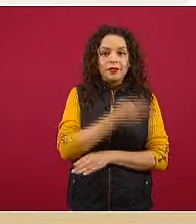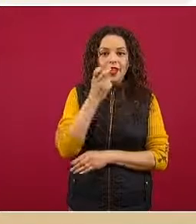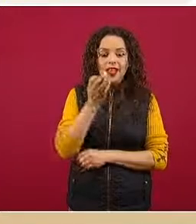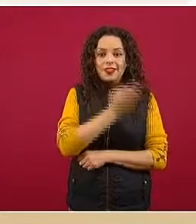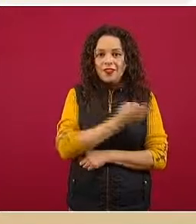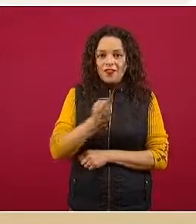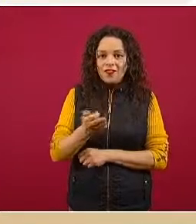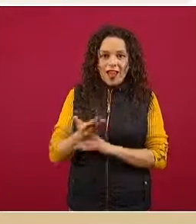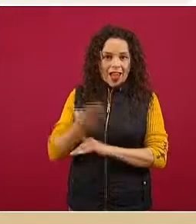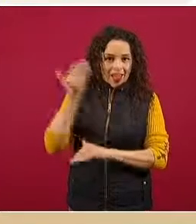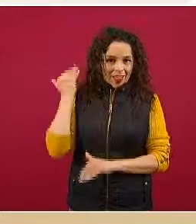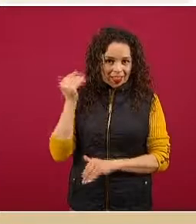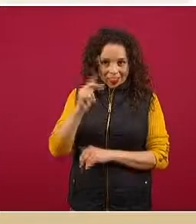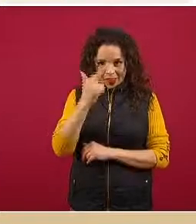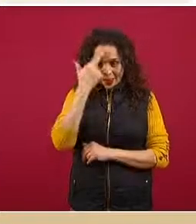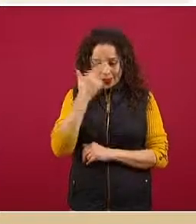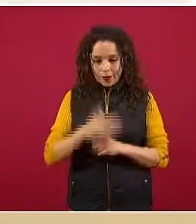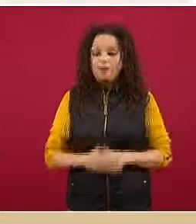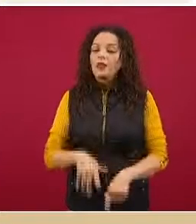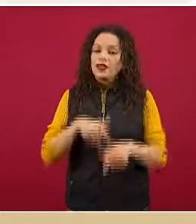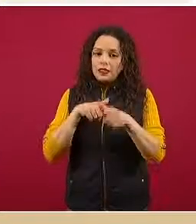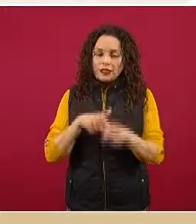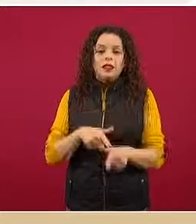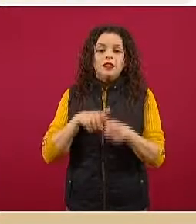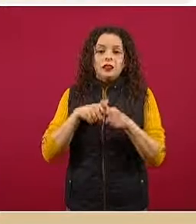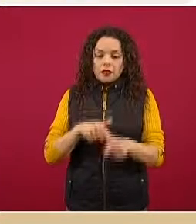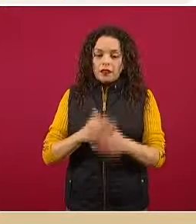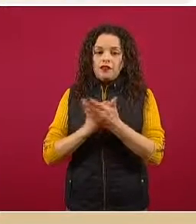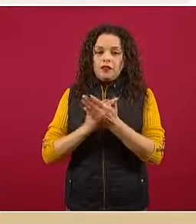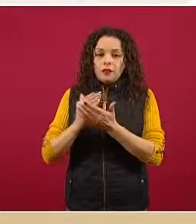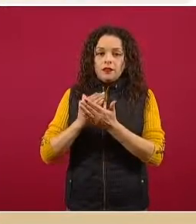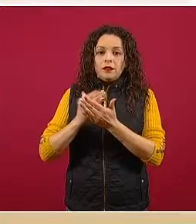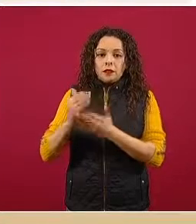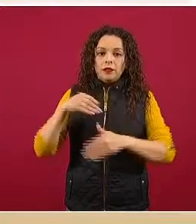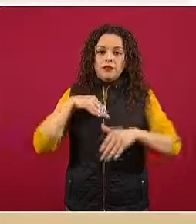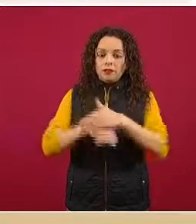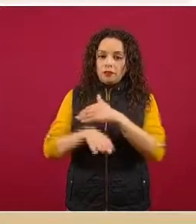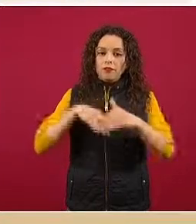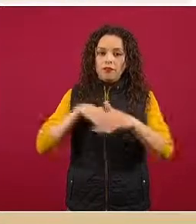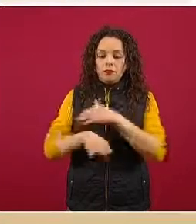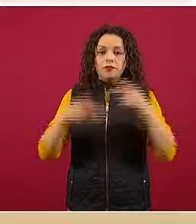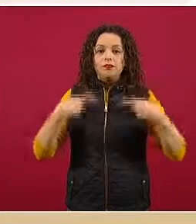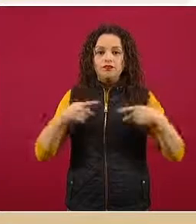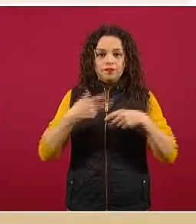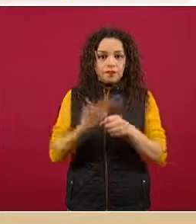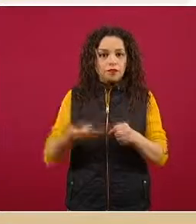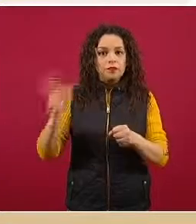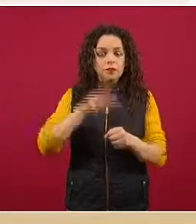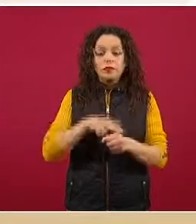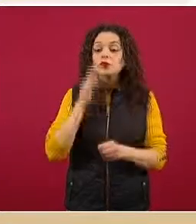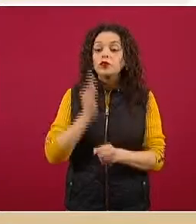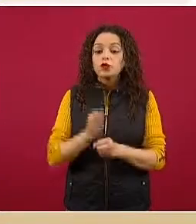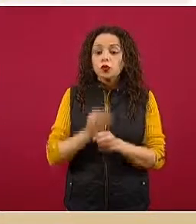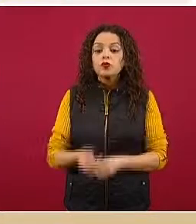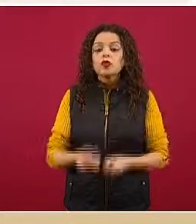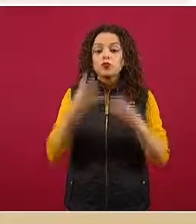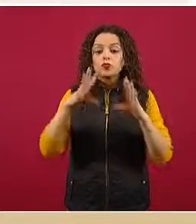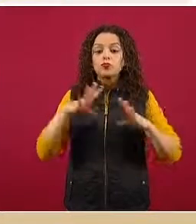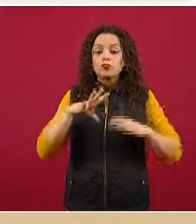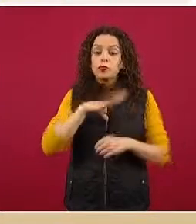fechas. Sigue incrementándose la hospitalización. Tenemos actualmente una ocupación total